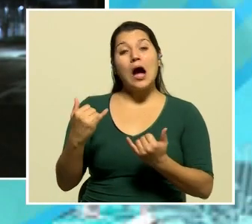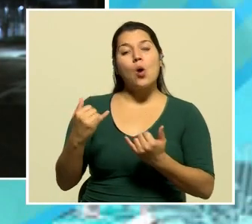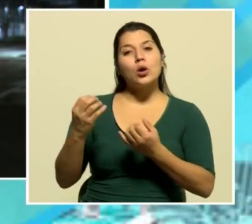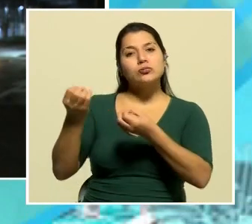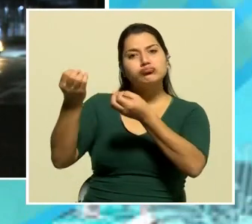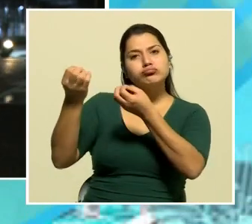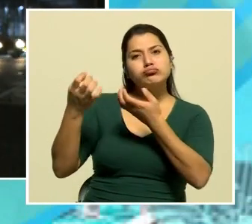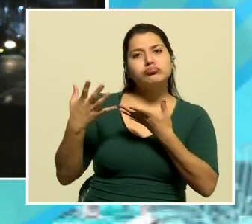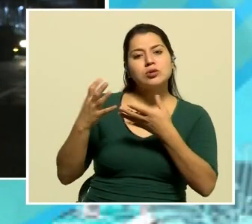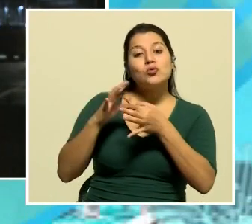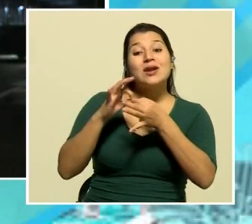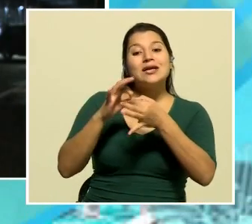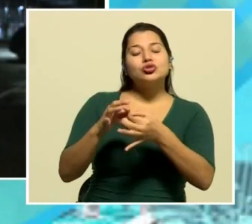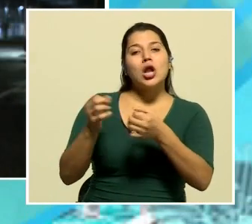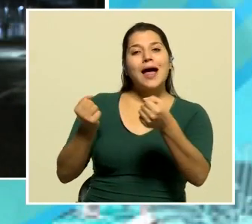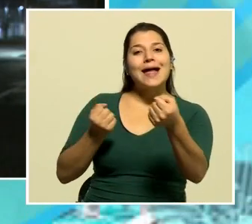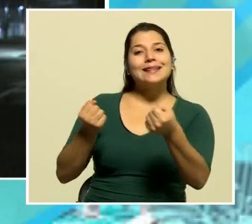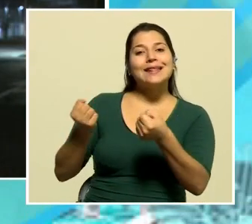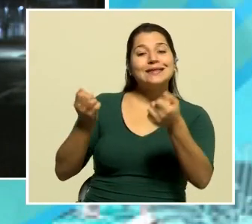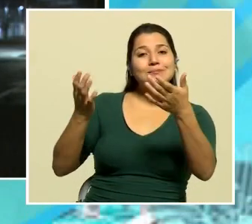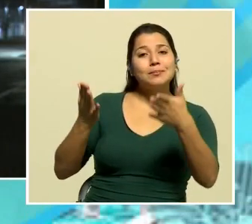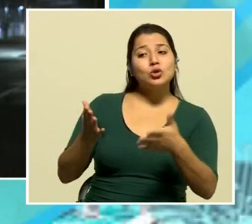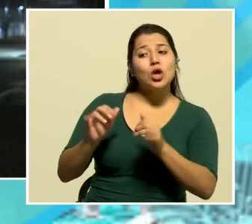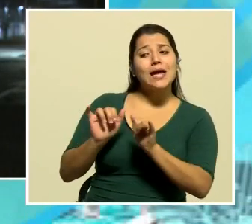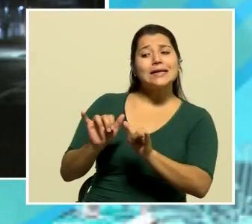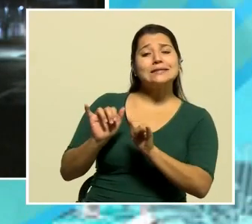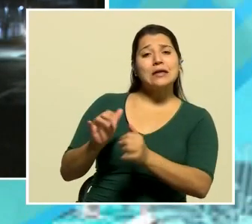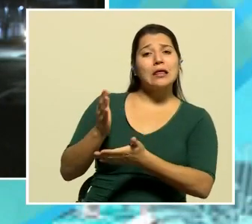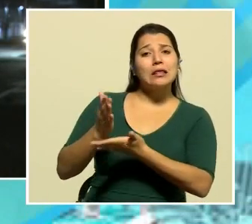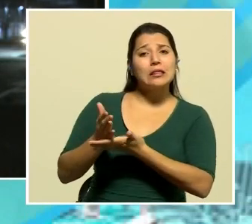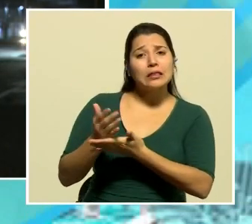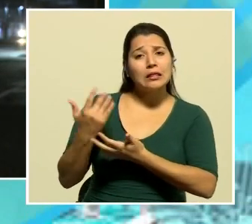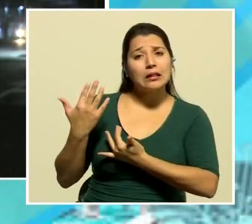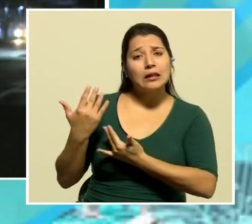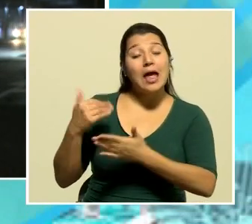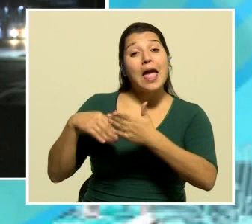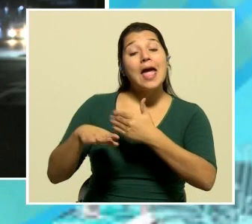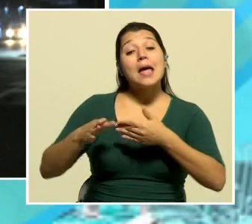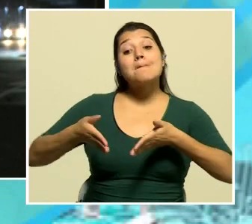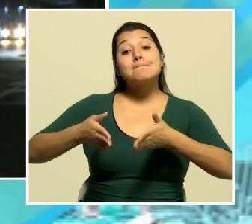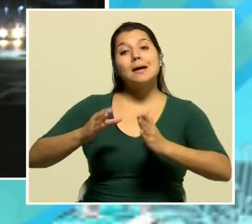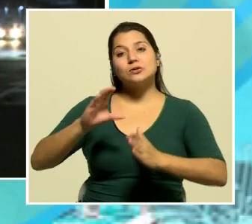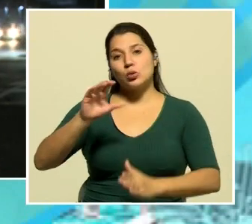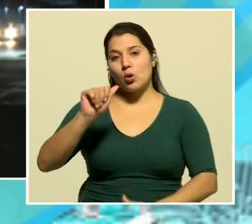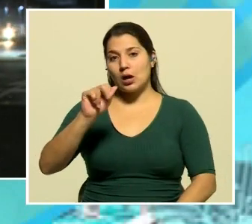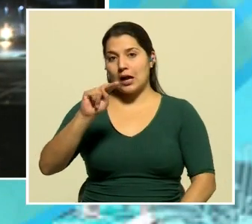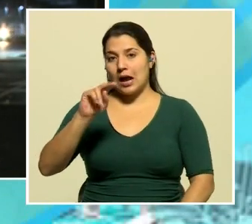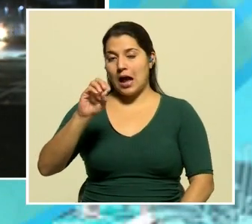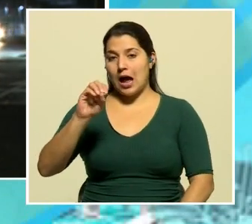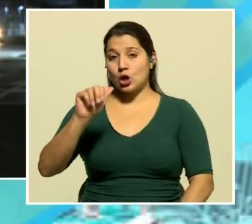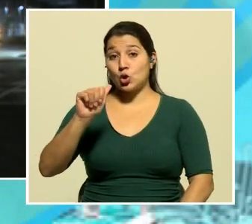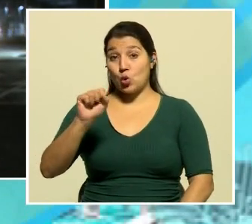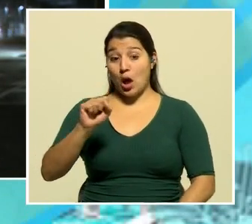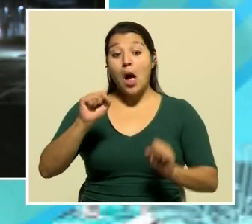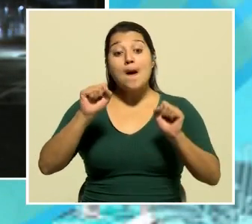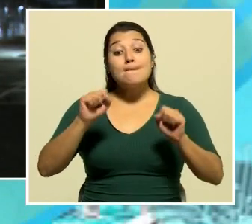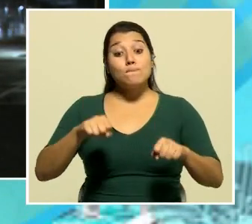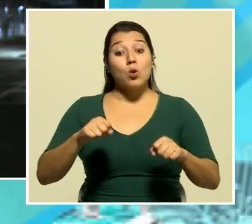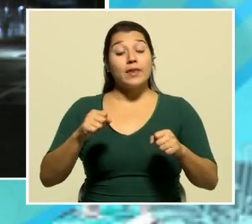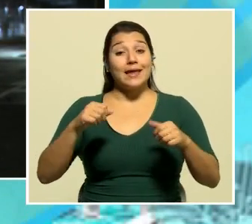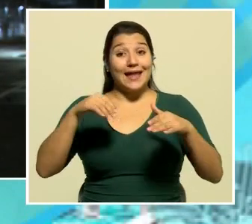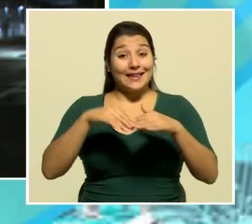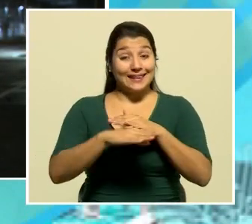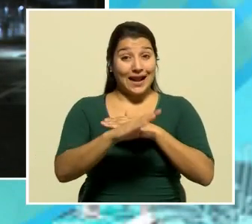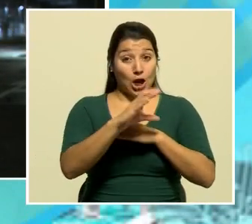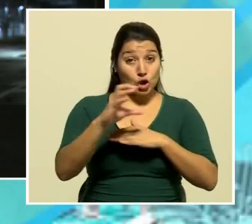el paquete sobre transportistas varados en Paso Canoas que podrán ingresar a territorio costarricense